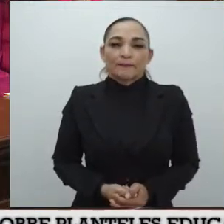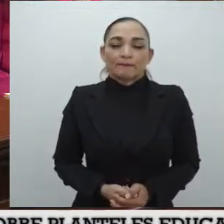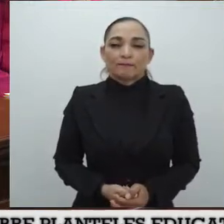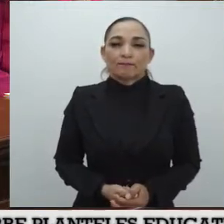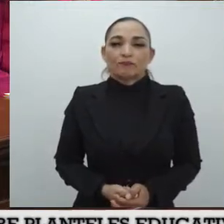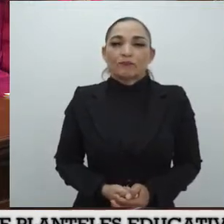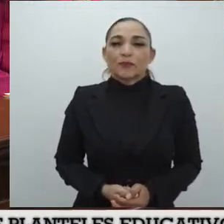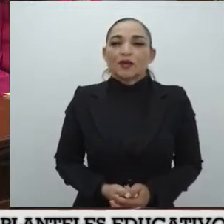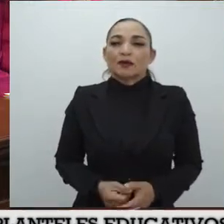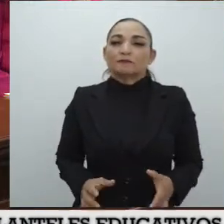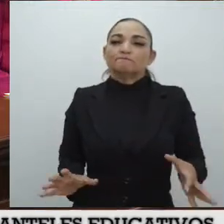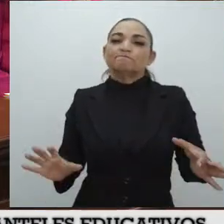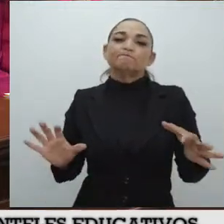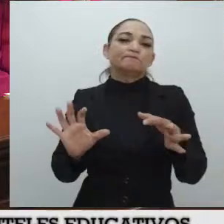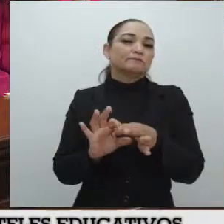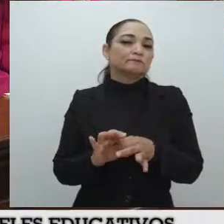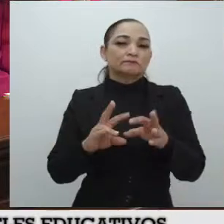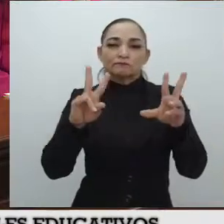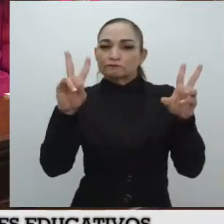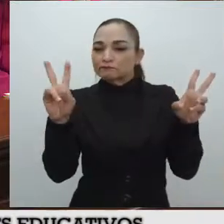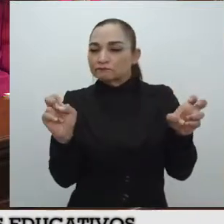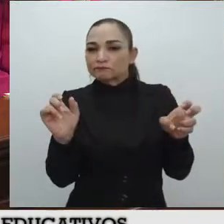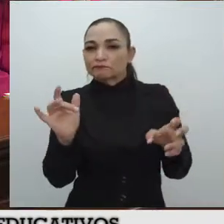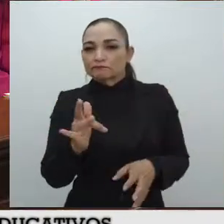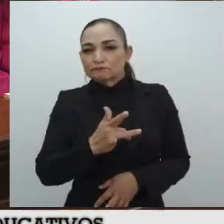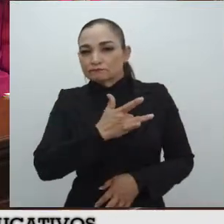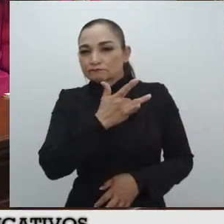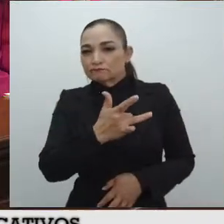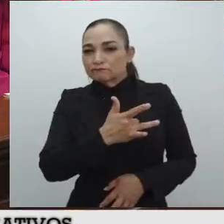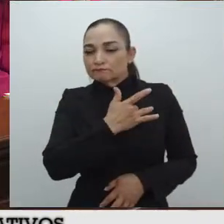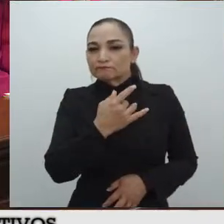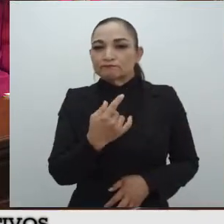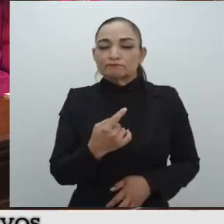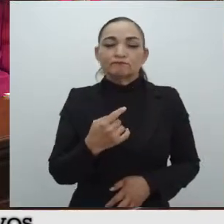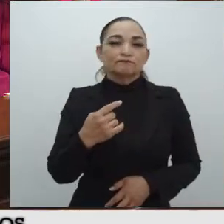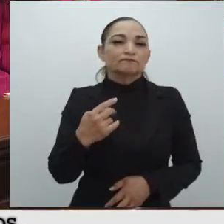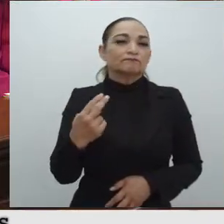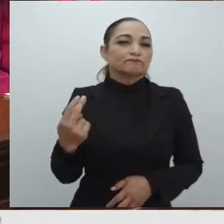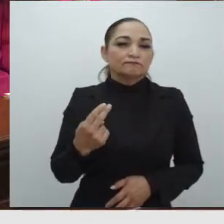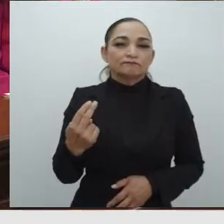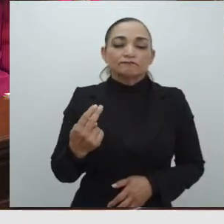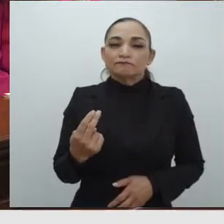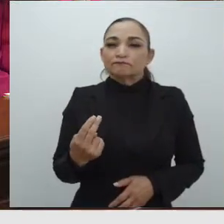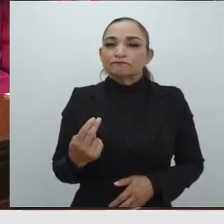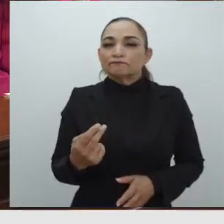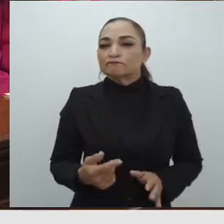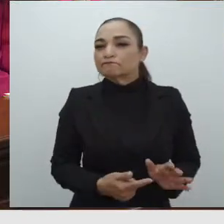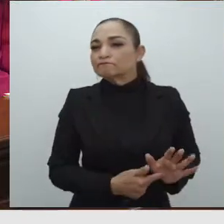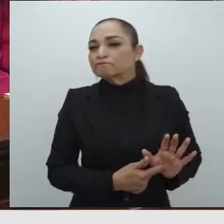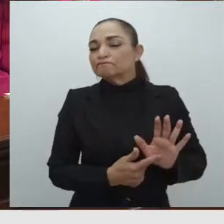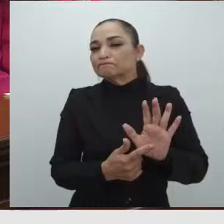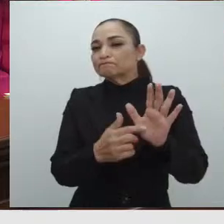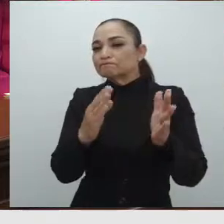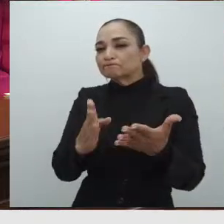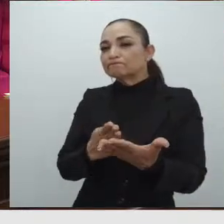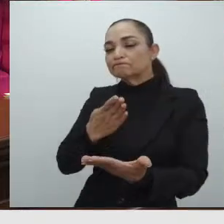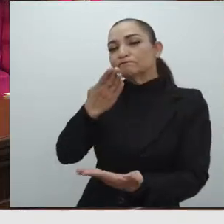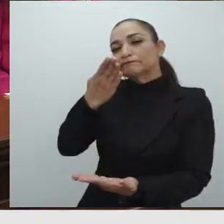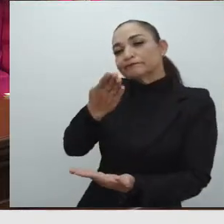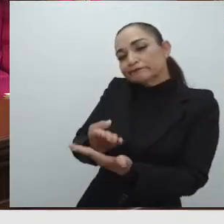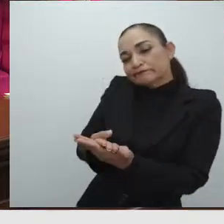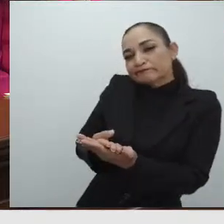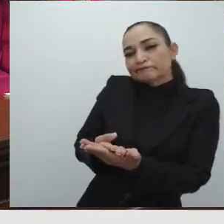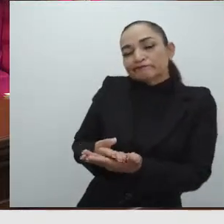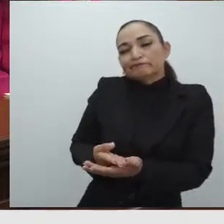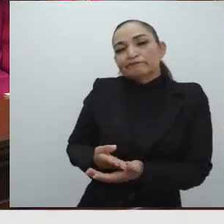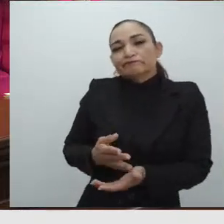Con relación a este tema, yo creo que deberemos de presentar una propuesta más que posicionamientos